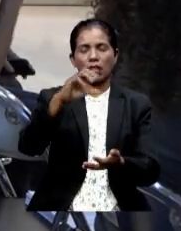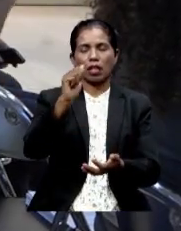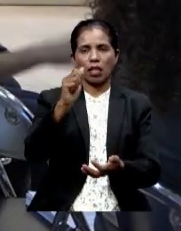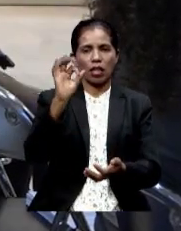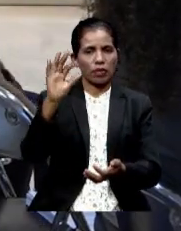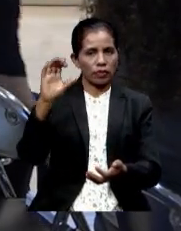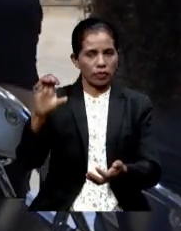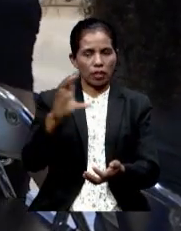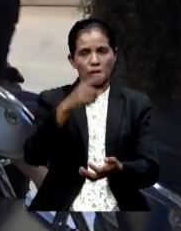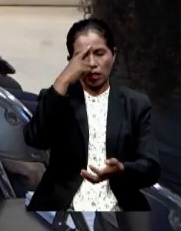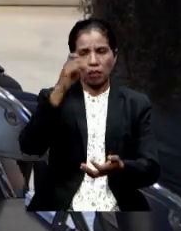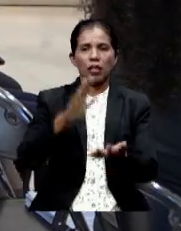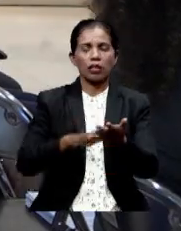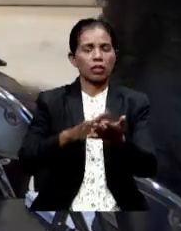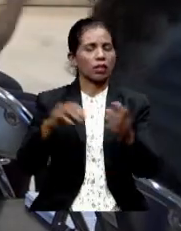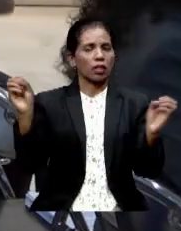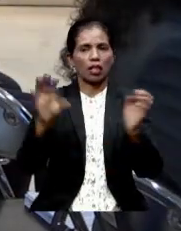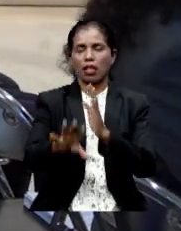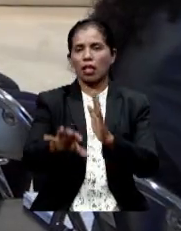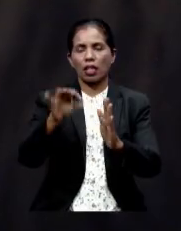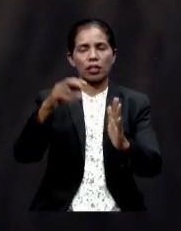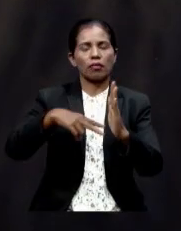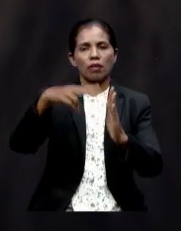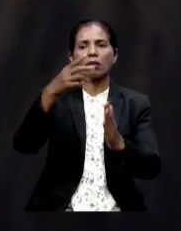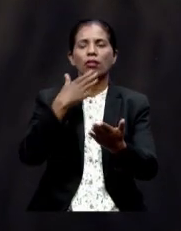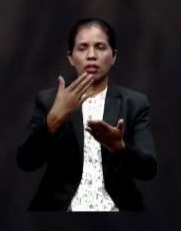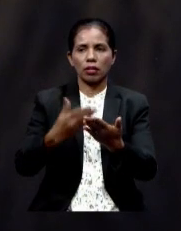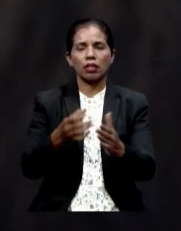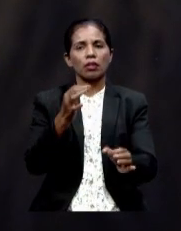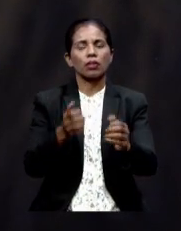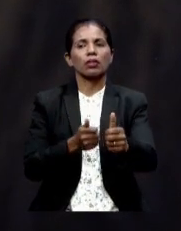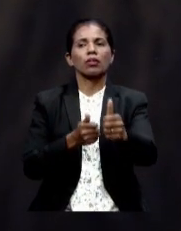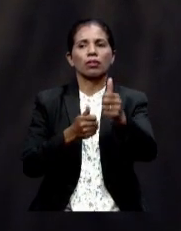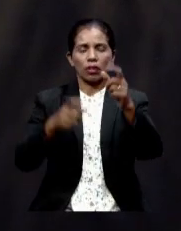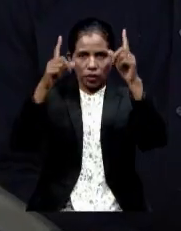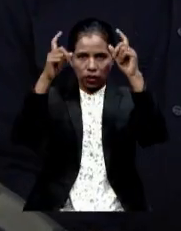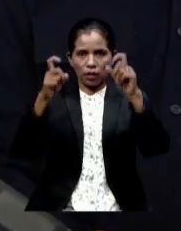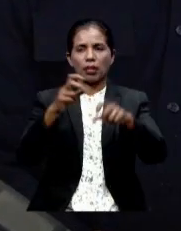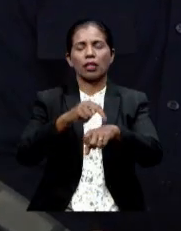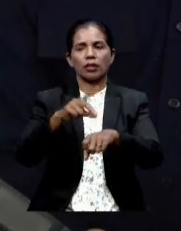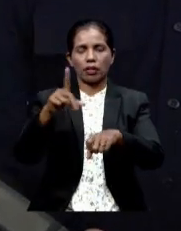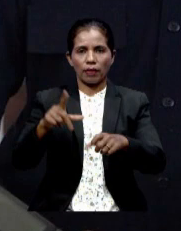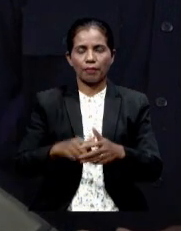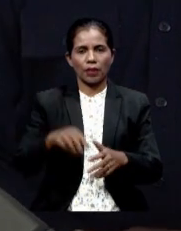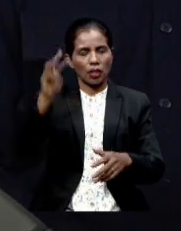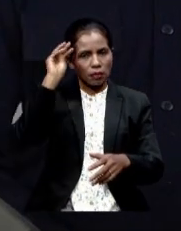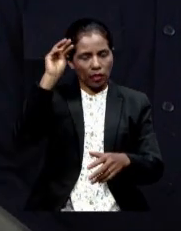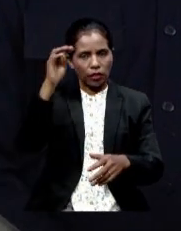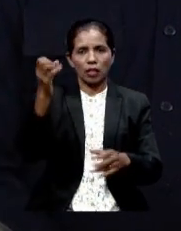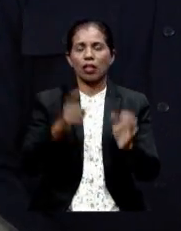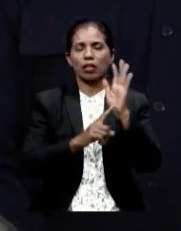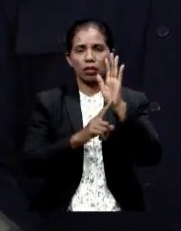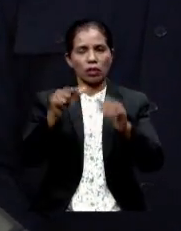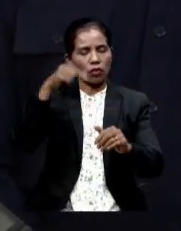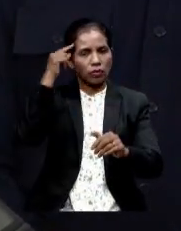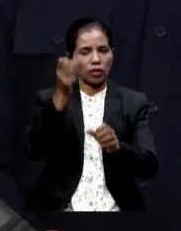también la escuela referencia, nunca está en clasificación de IAC, más que tuir ona examen nacional. Ministra Nemos informa que el gobierno